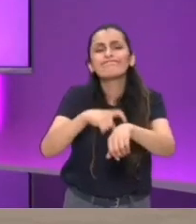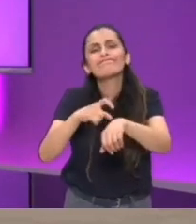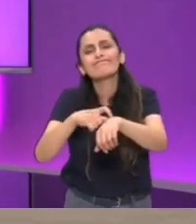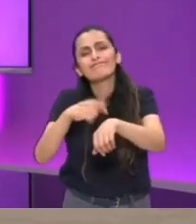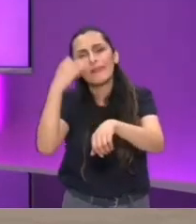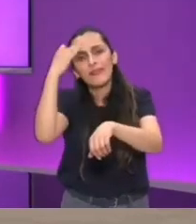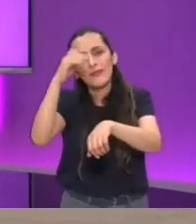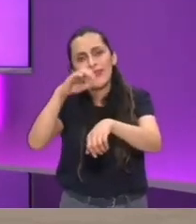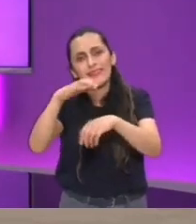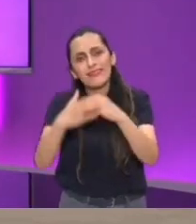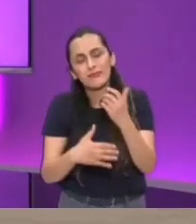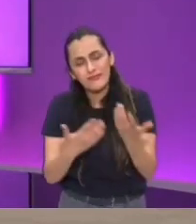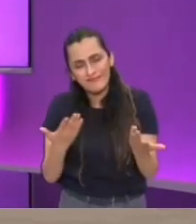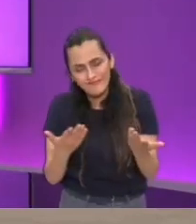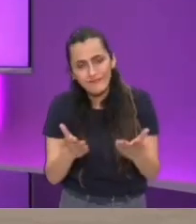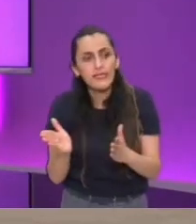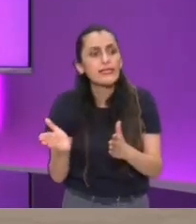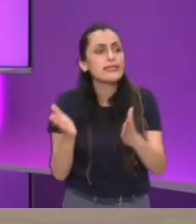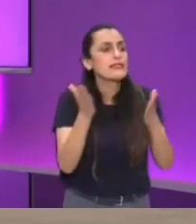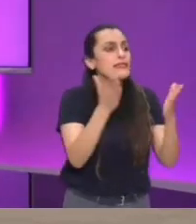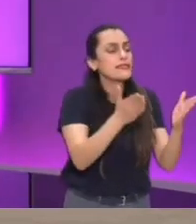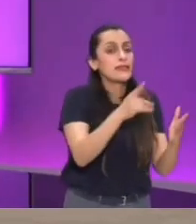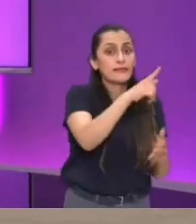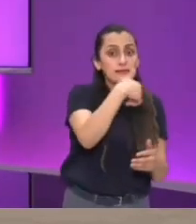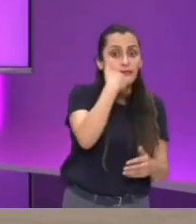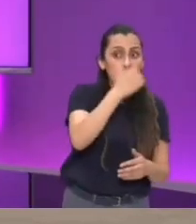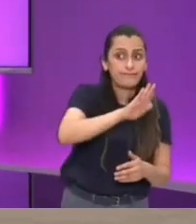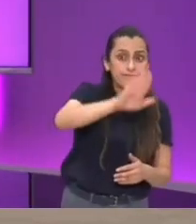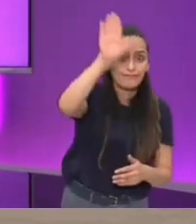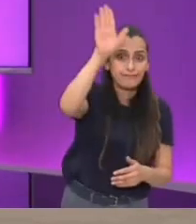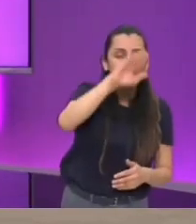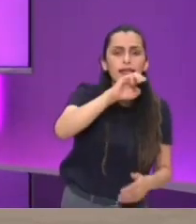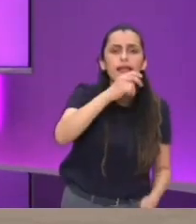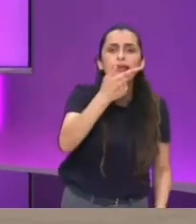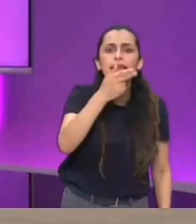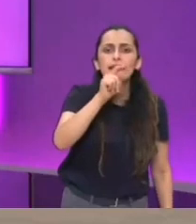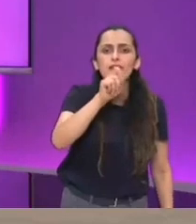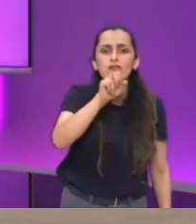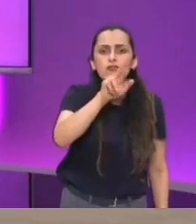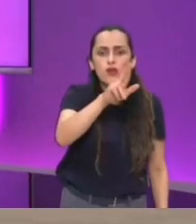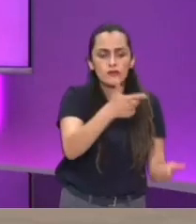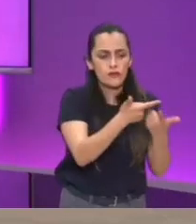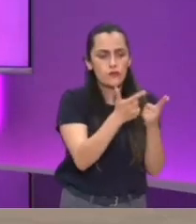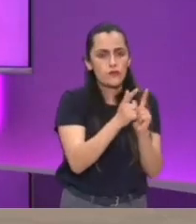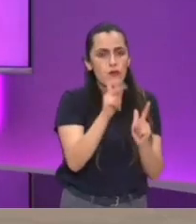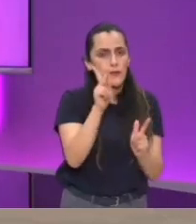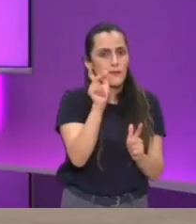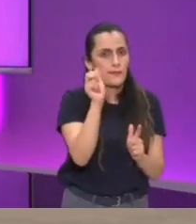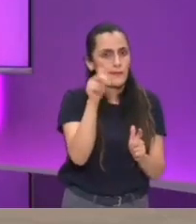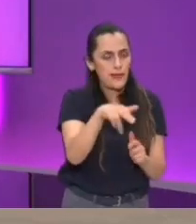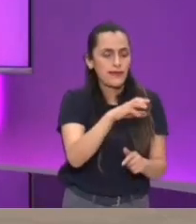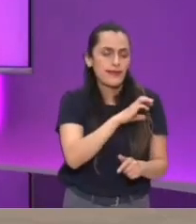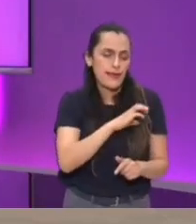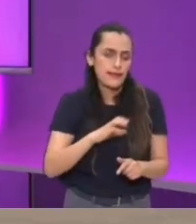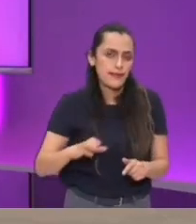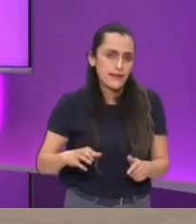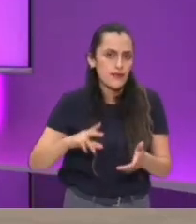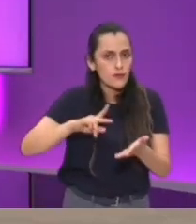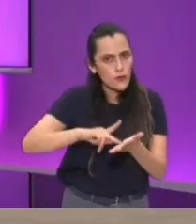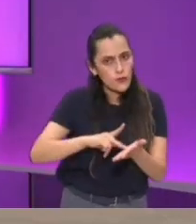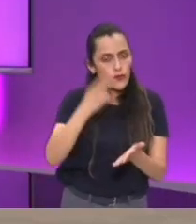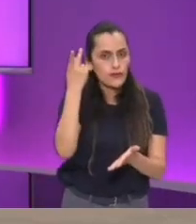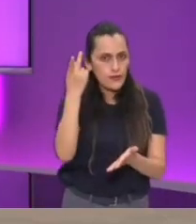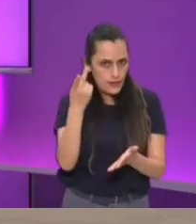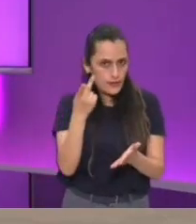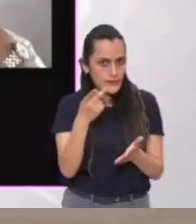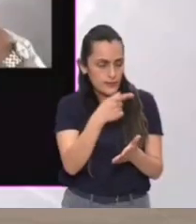ahora toca réplica a Héctor Jaime Ramírez Barba. Él es diputado del PAN y candidato nuevamente a la